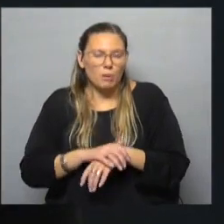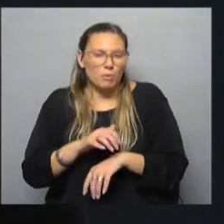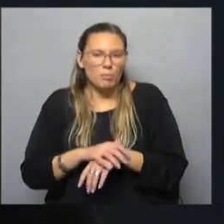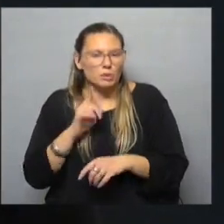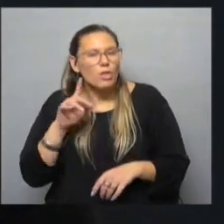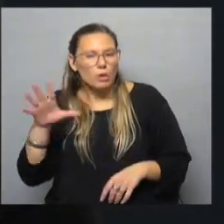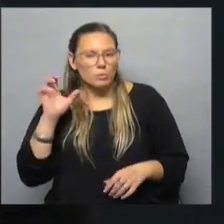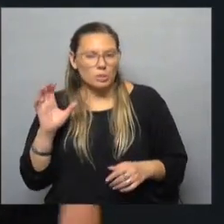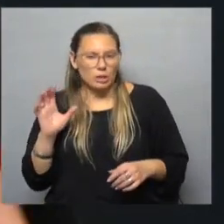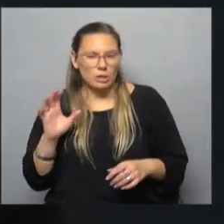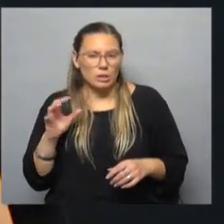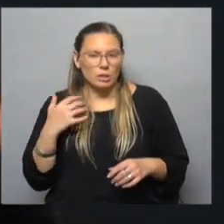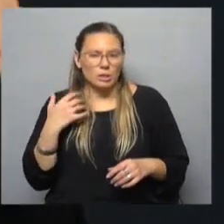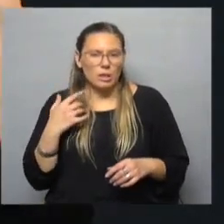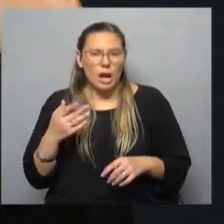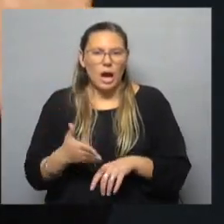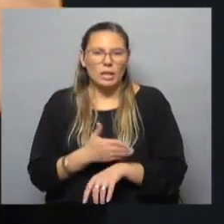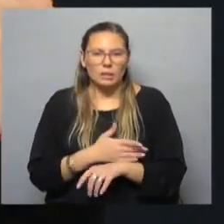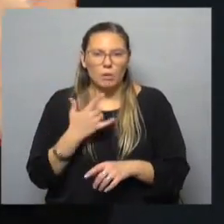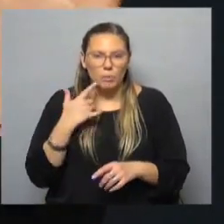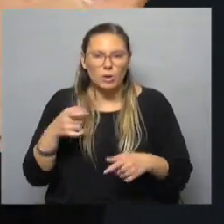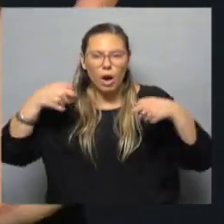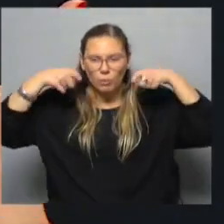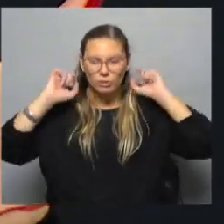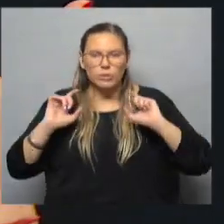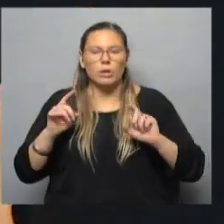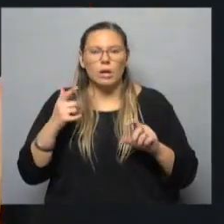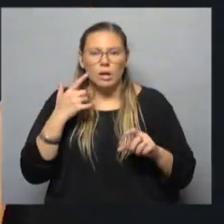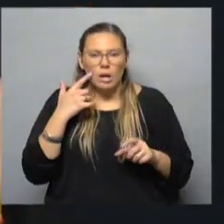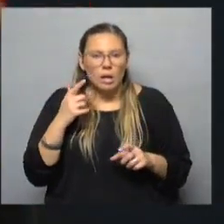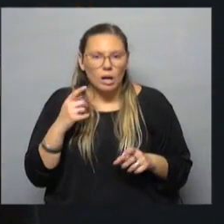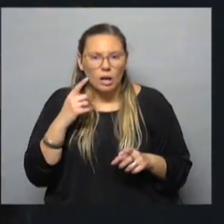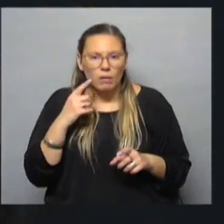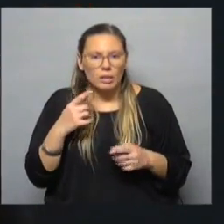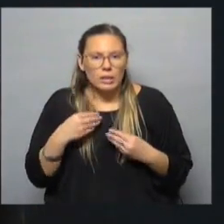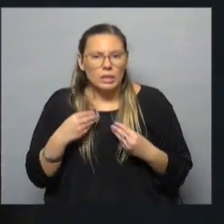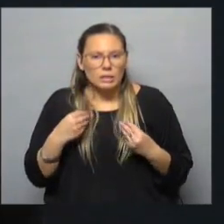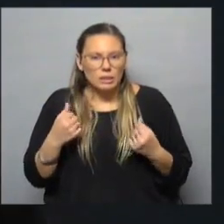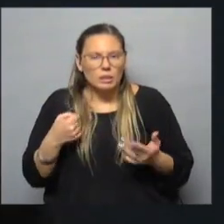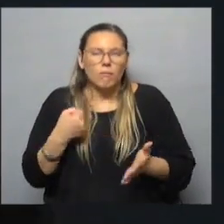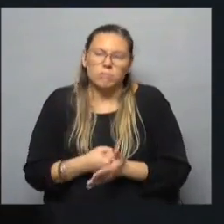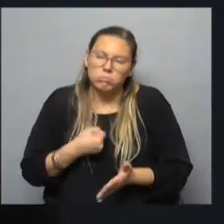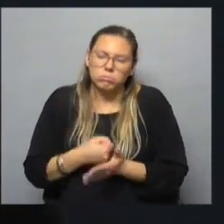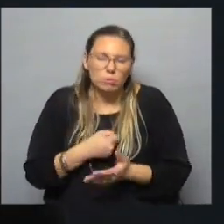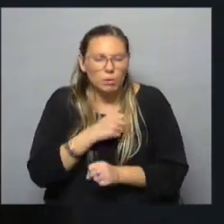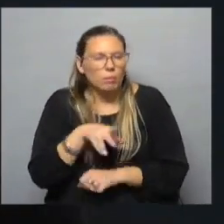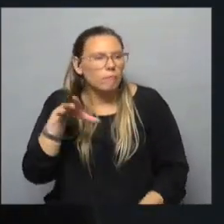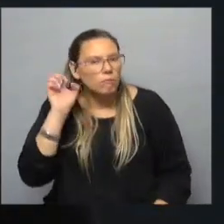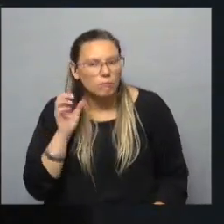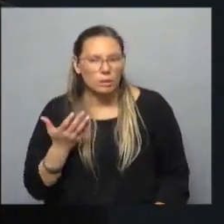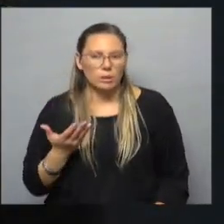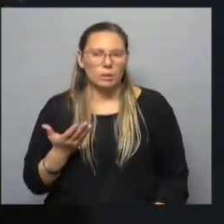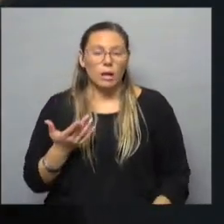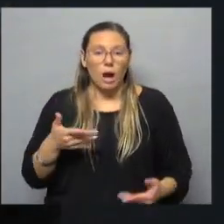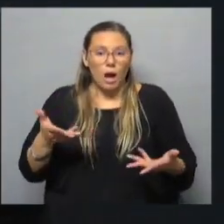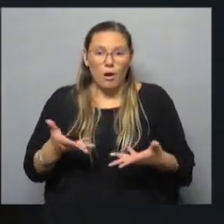para escuchar, digamos, como que antes era, bueno, pongo los audífonos y sentir que iba a ser un esfuerzo para escuchar al otro. Claro.